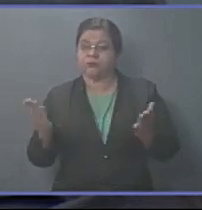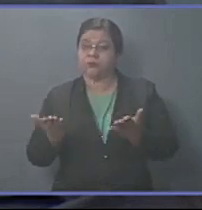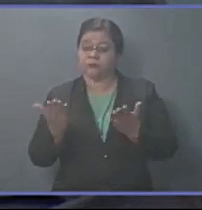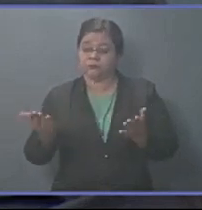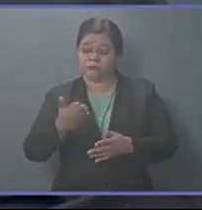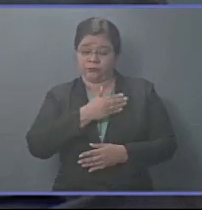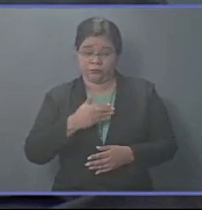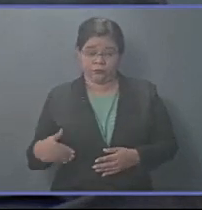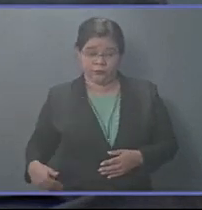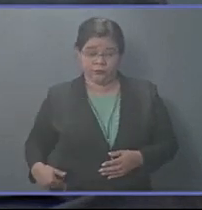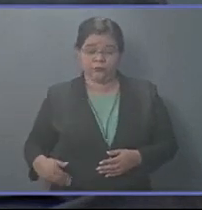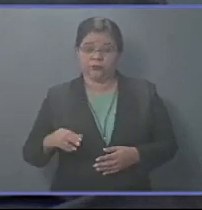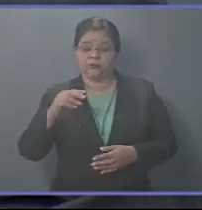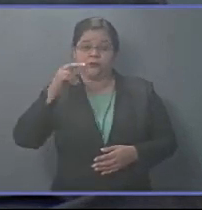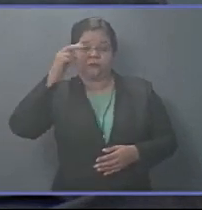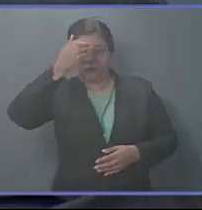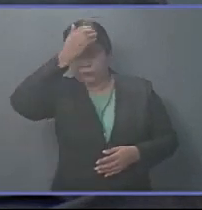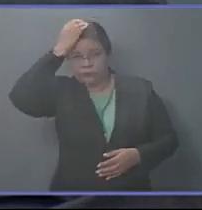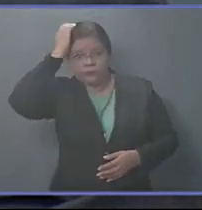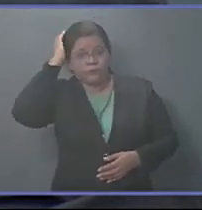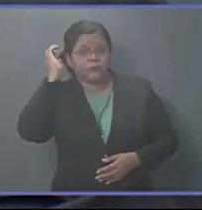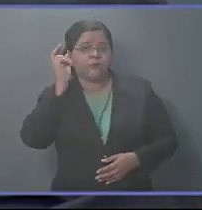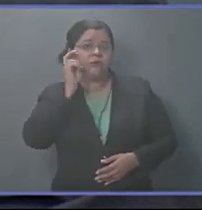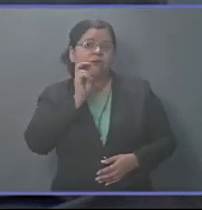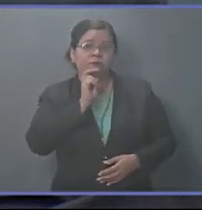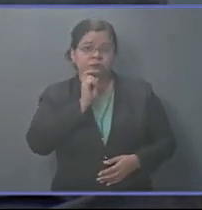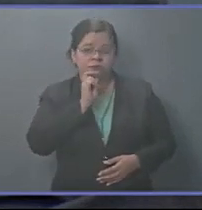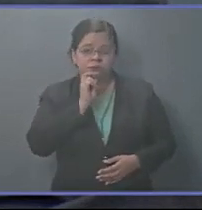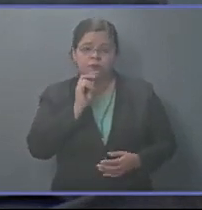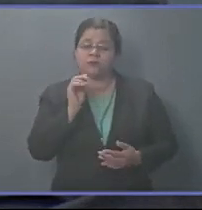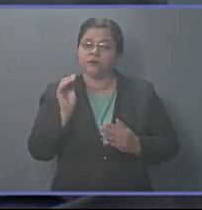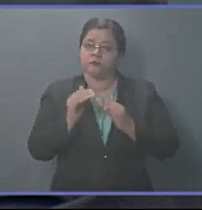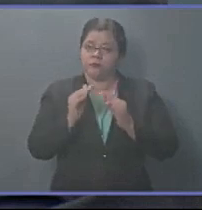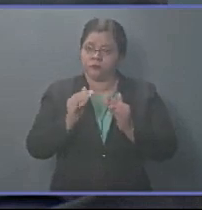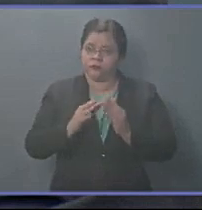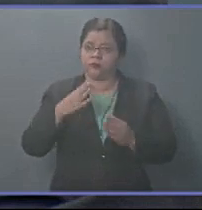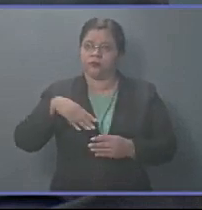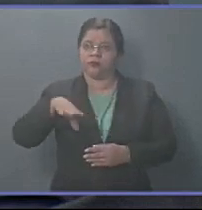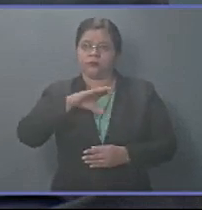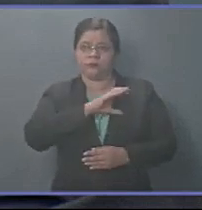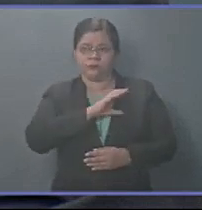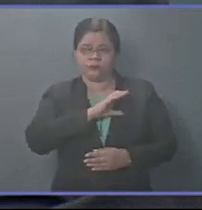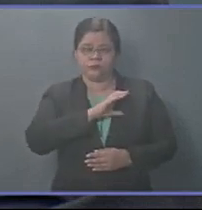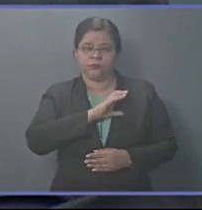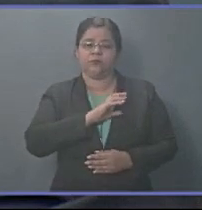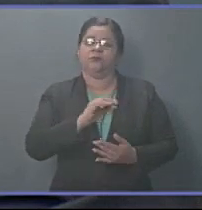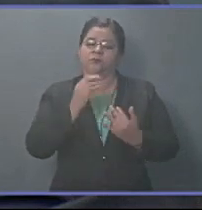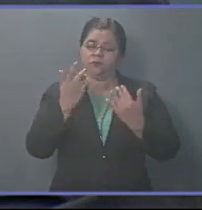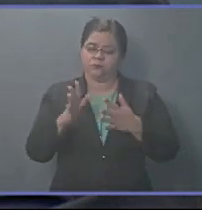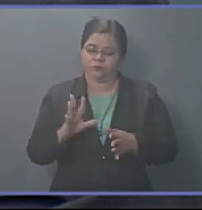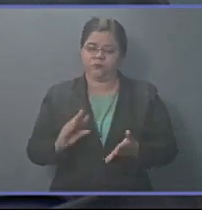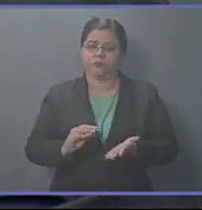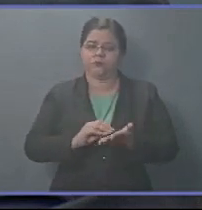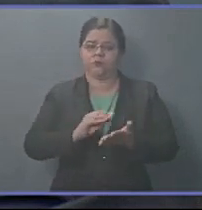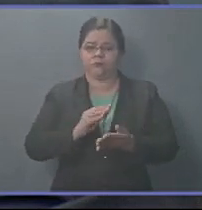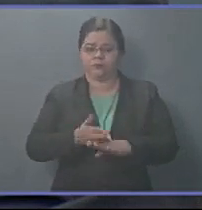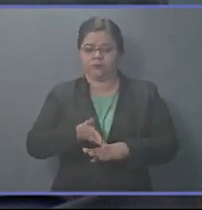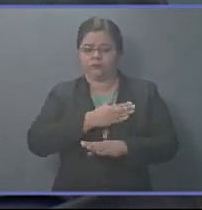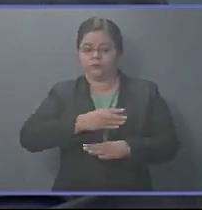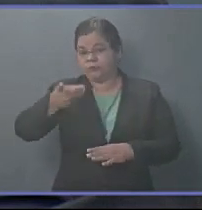presidente de la república en life armando bukele cortes y el consejo de ministros acaecidos el pasado